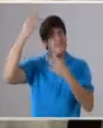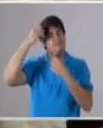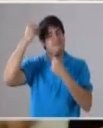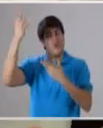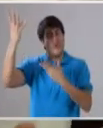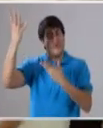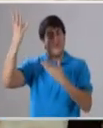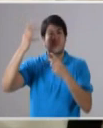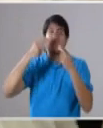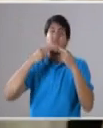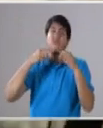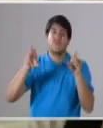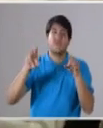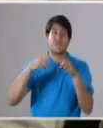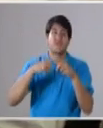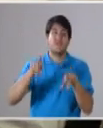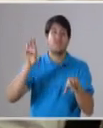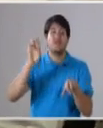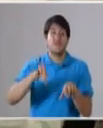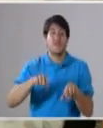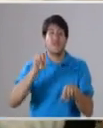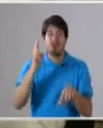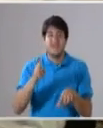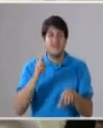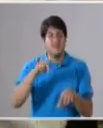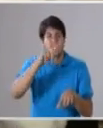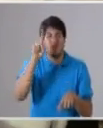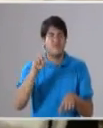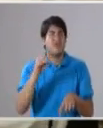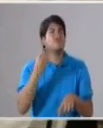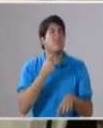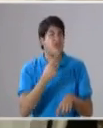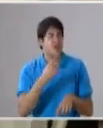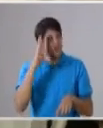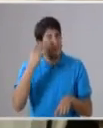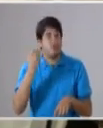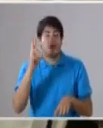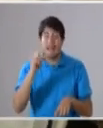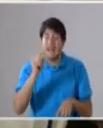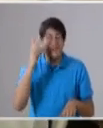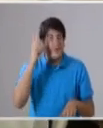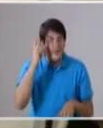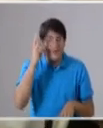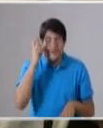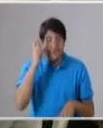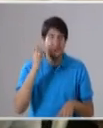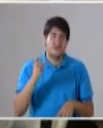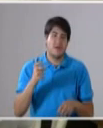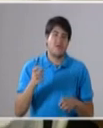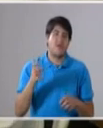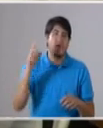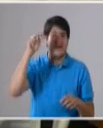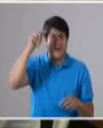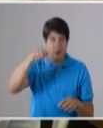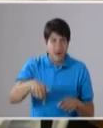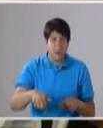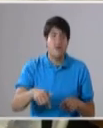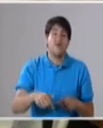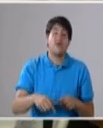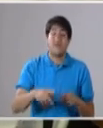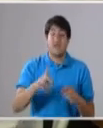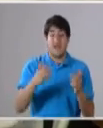al final la gente decía, ¿qué dijeron? ¿Qué dijeron? Porque no habían escuchado. O sea que el presente se está dando